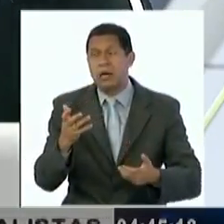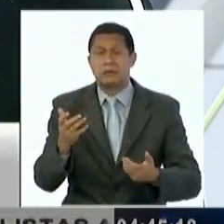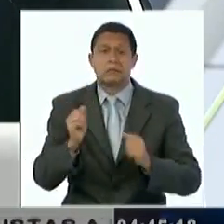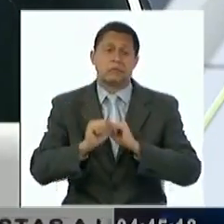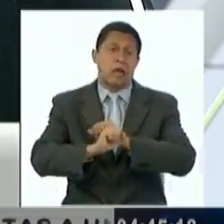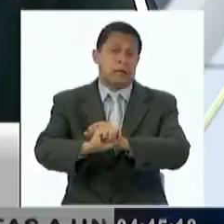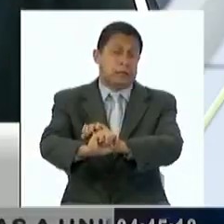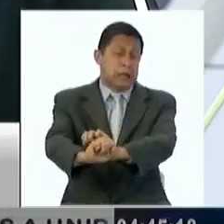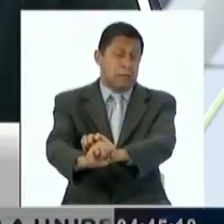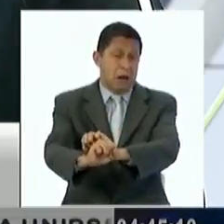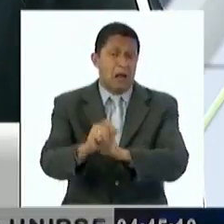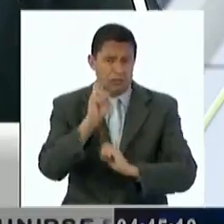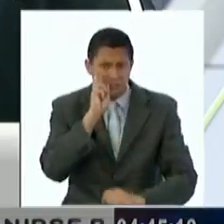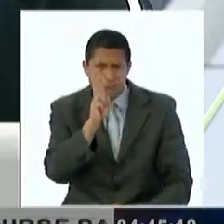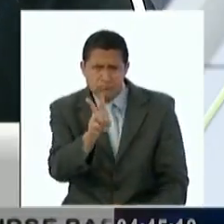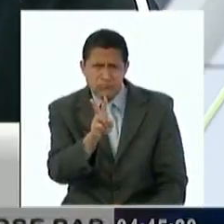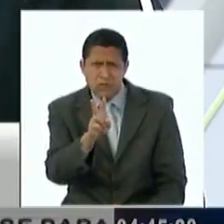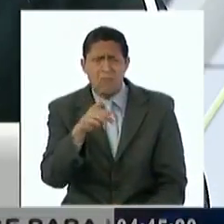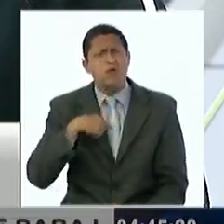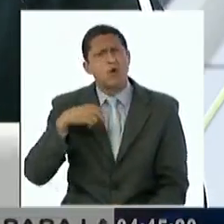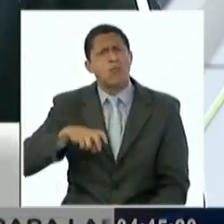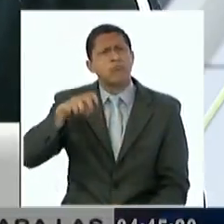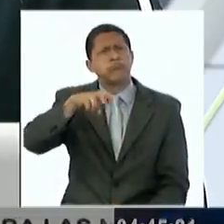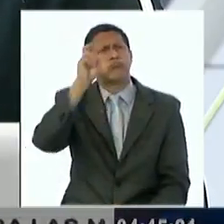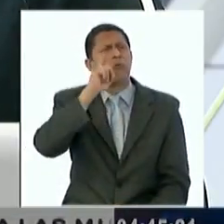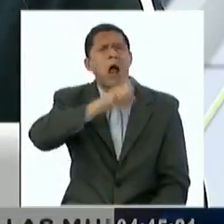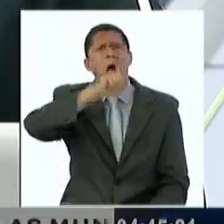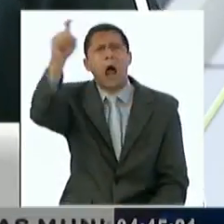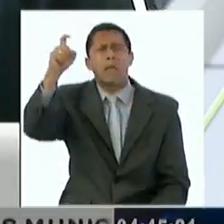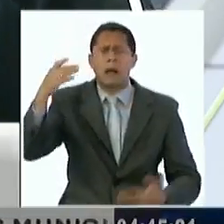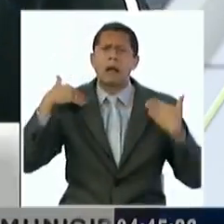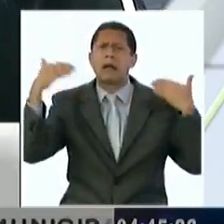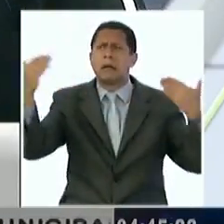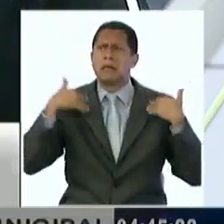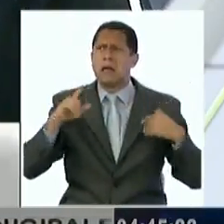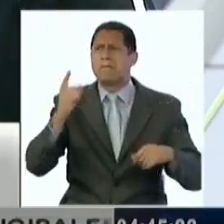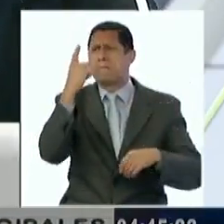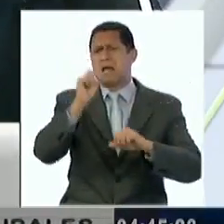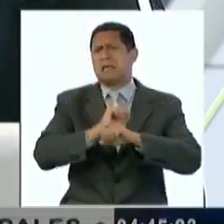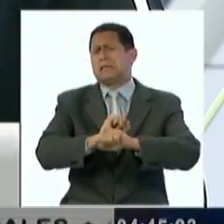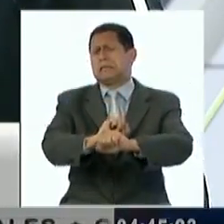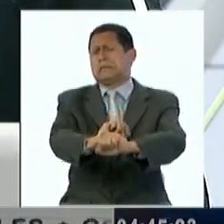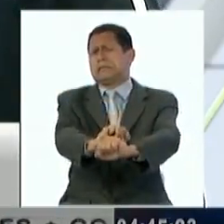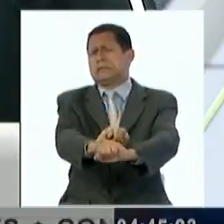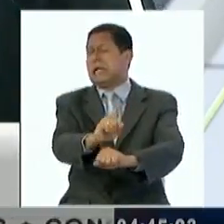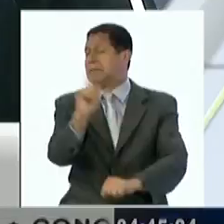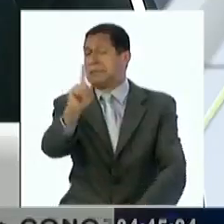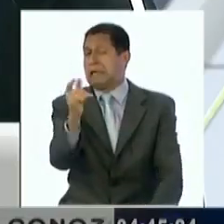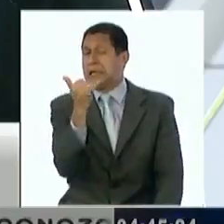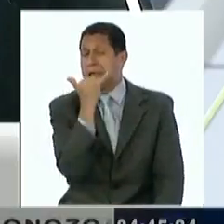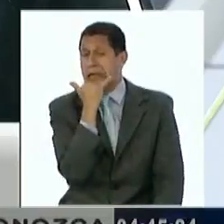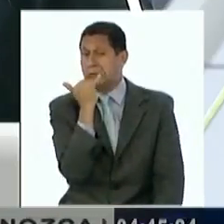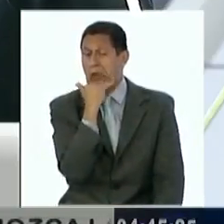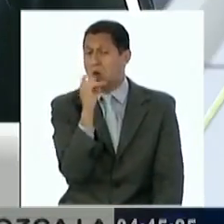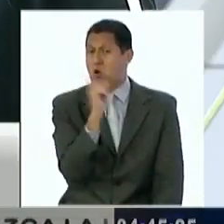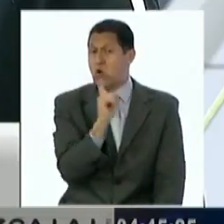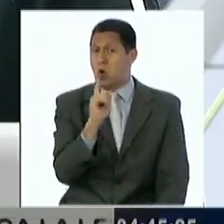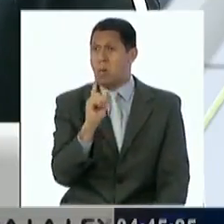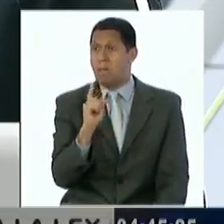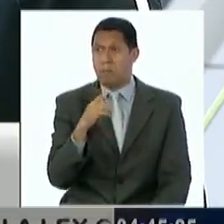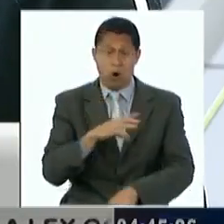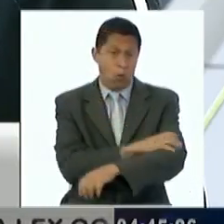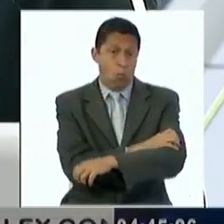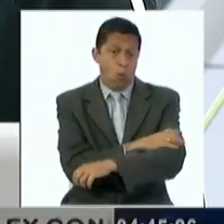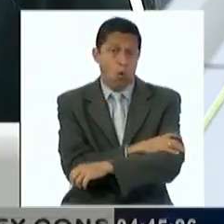no he visto siempre como ya la vila siempre que voy a un gimnasio que la gente comience estirándose el primer error que se comete porque porque los